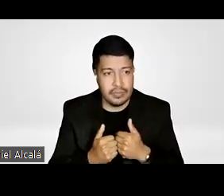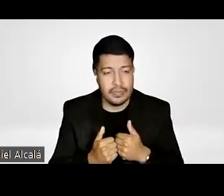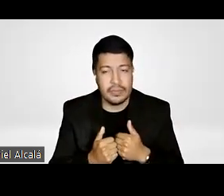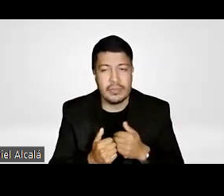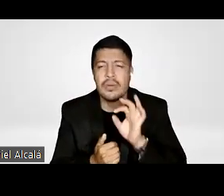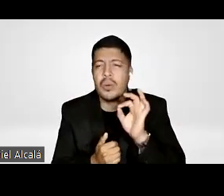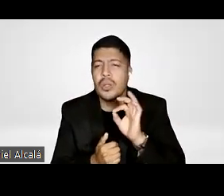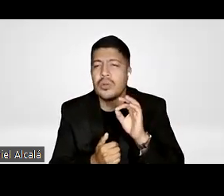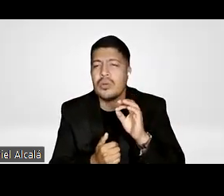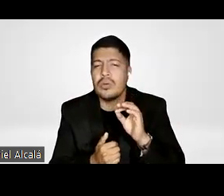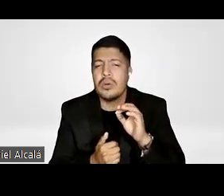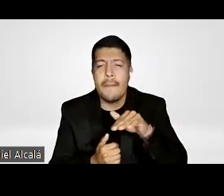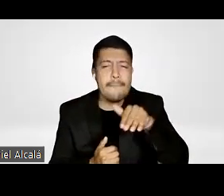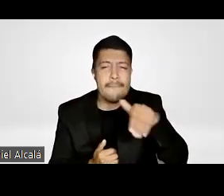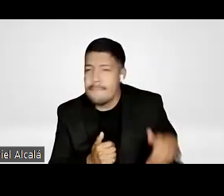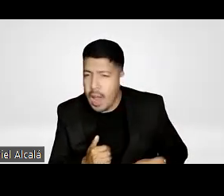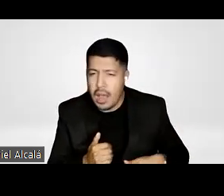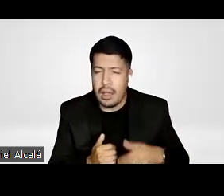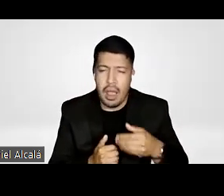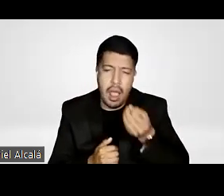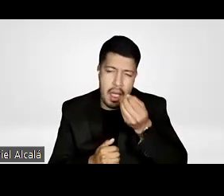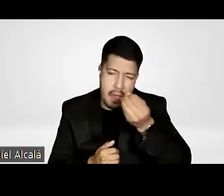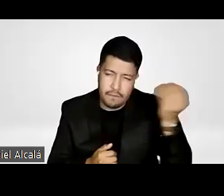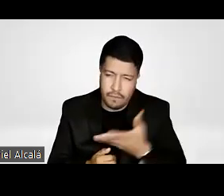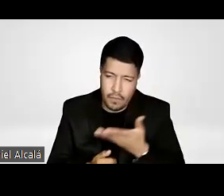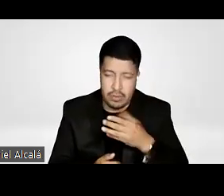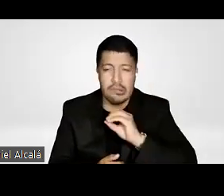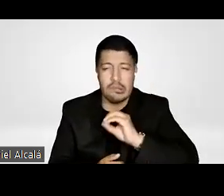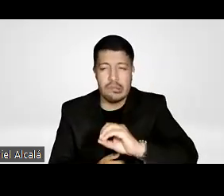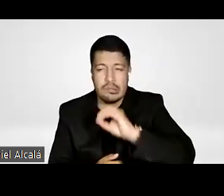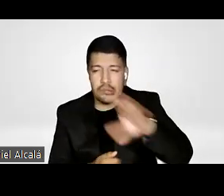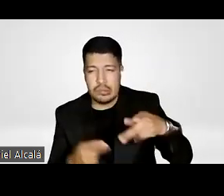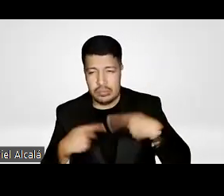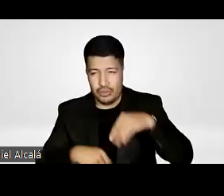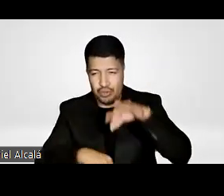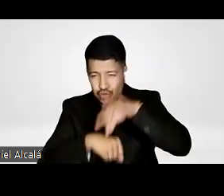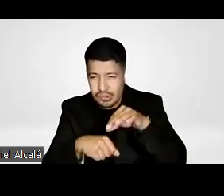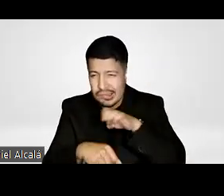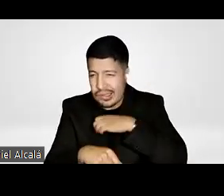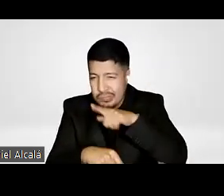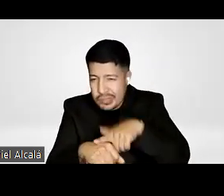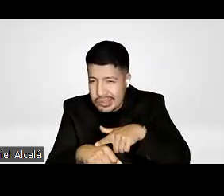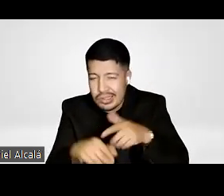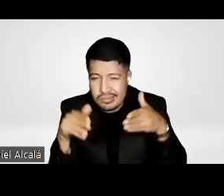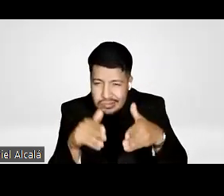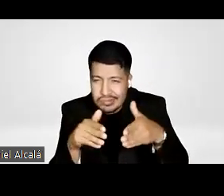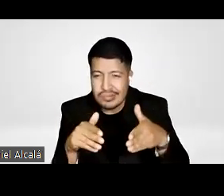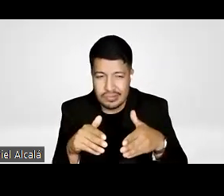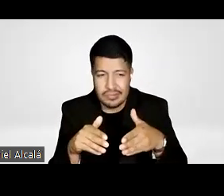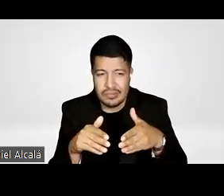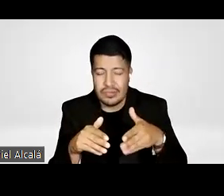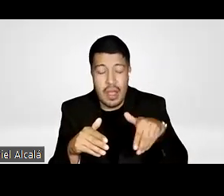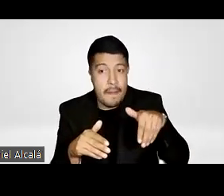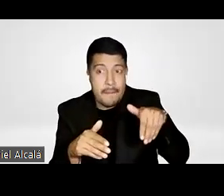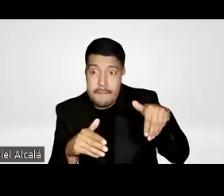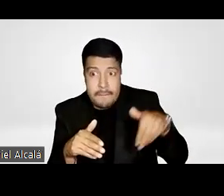tenemos que canalizar al paciente con un especialista, pero no siempre la lesión corresponde con las manifestaciones clínicas.